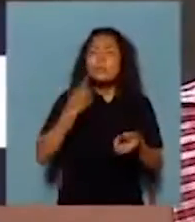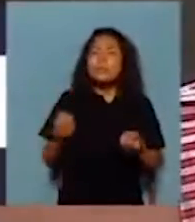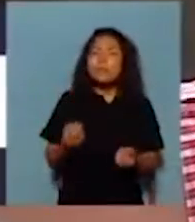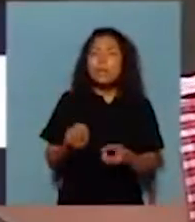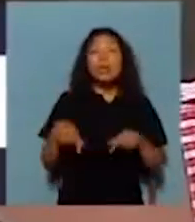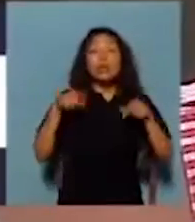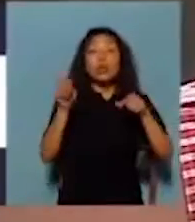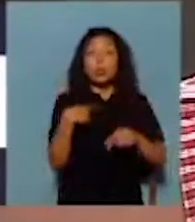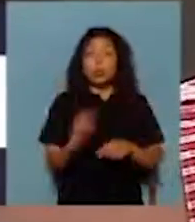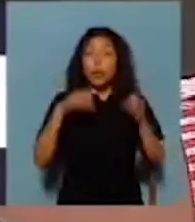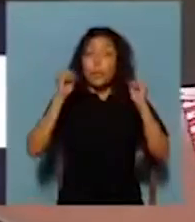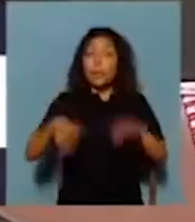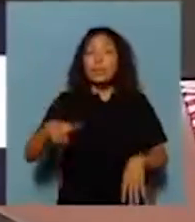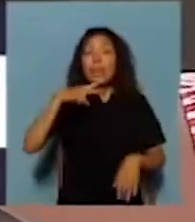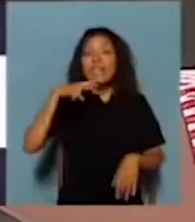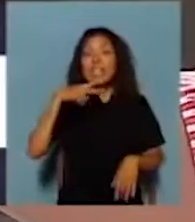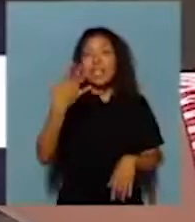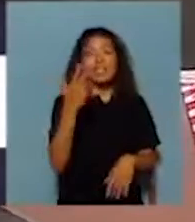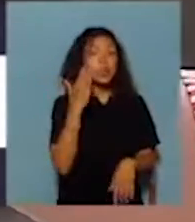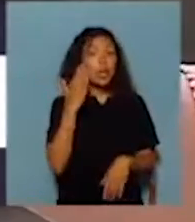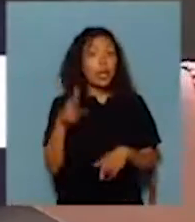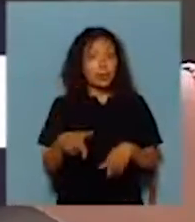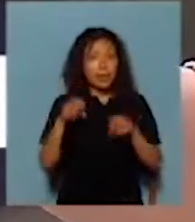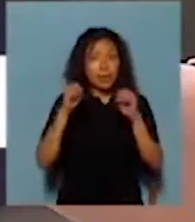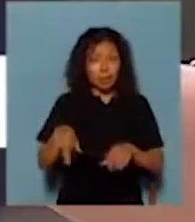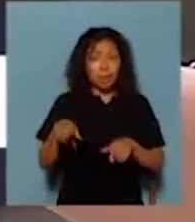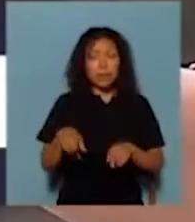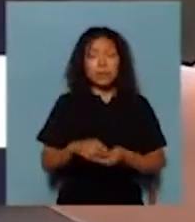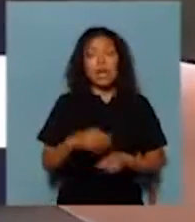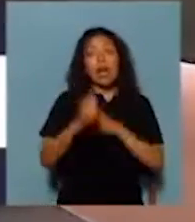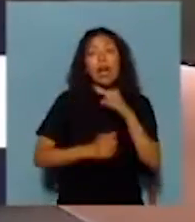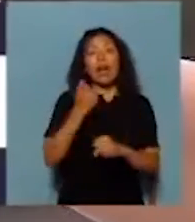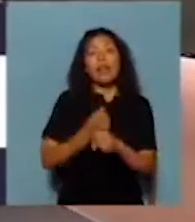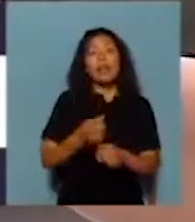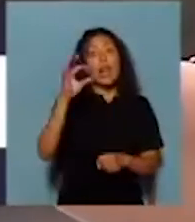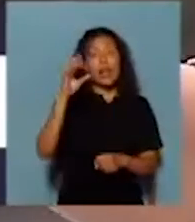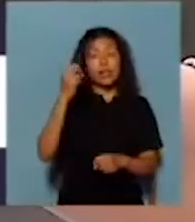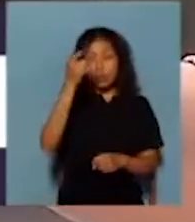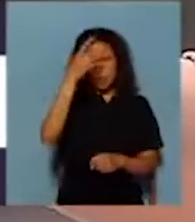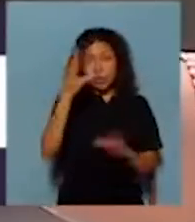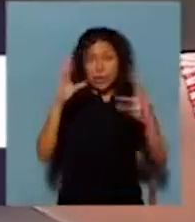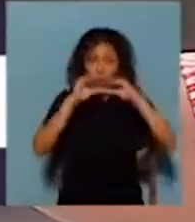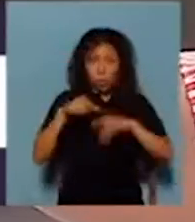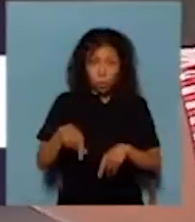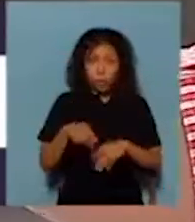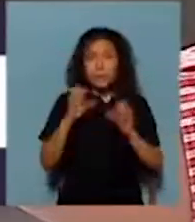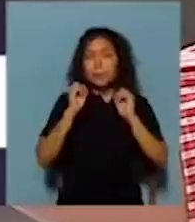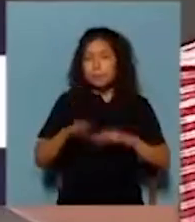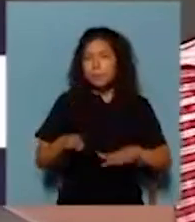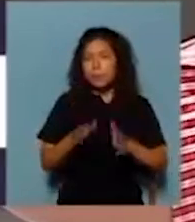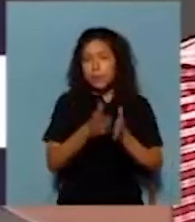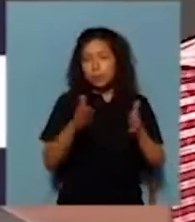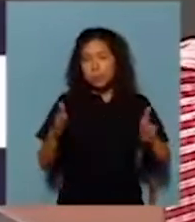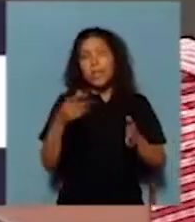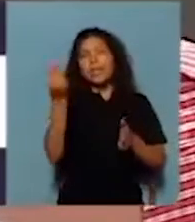arrancamos el viernes a las 17 horas y va hasta las 24, termina a las 24.